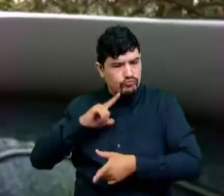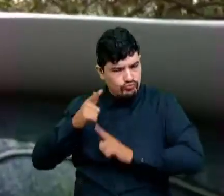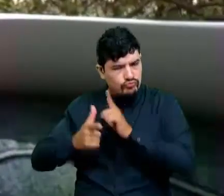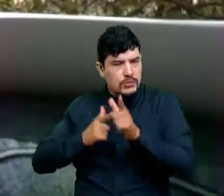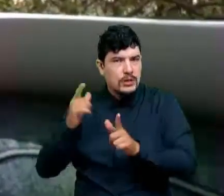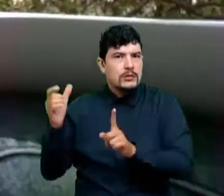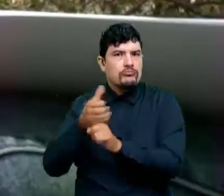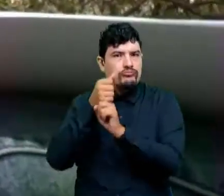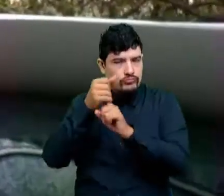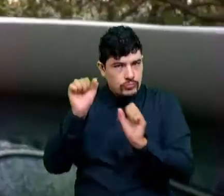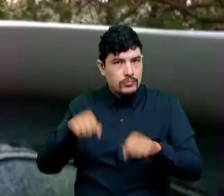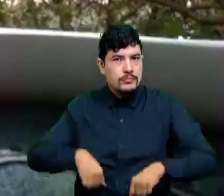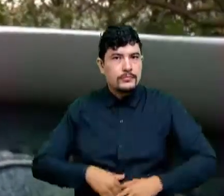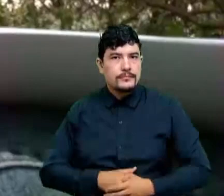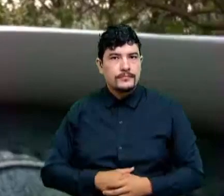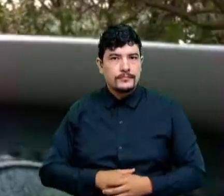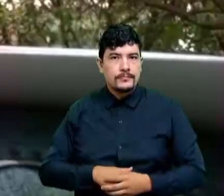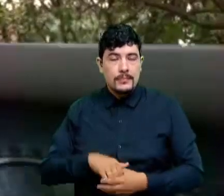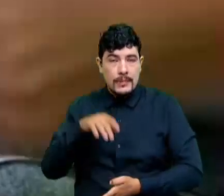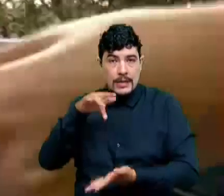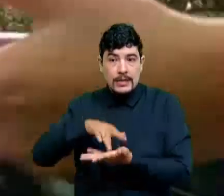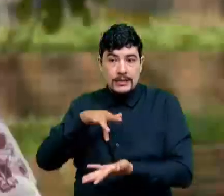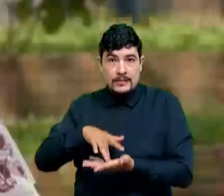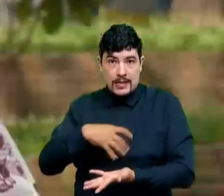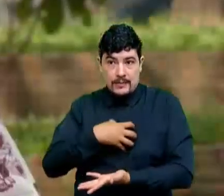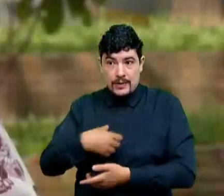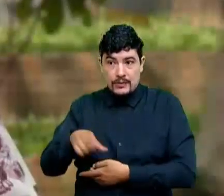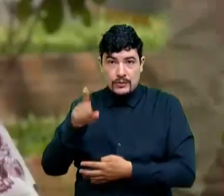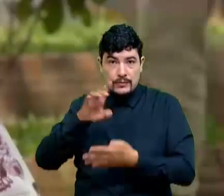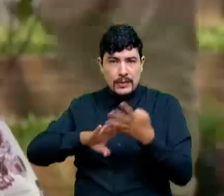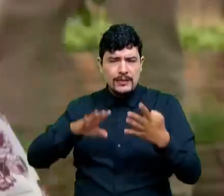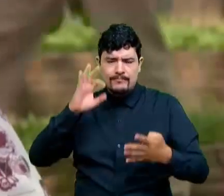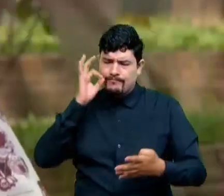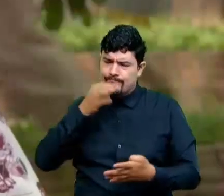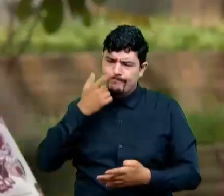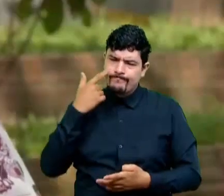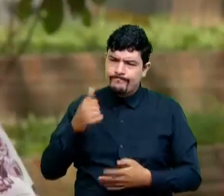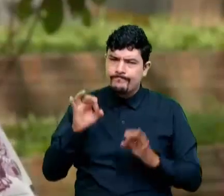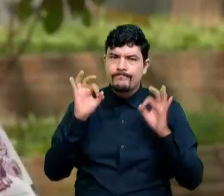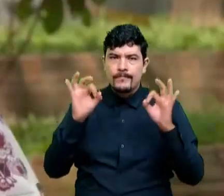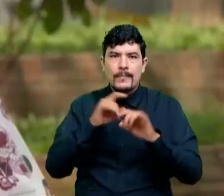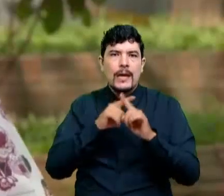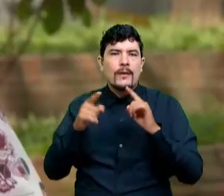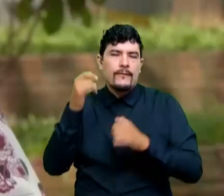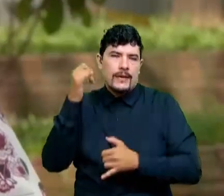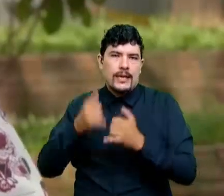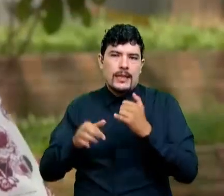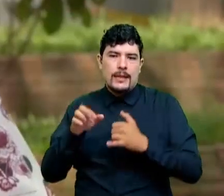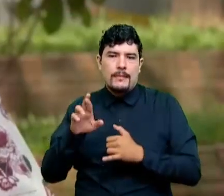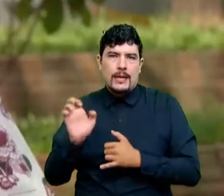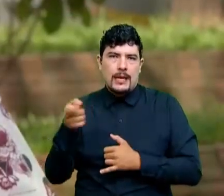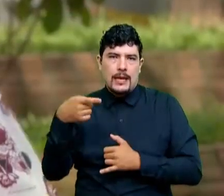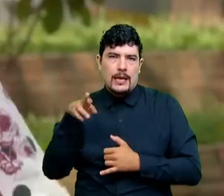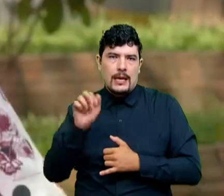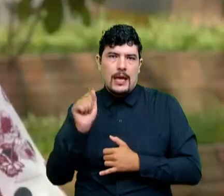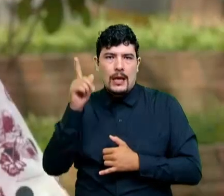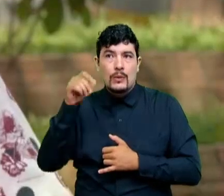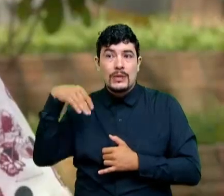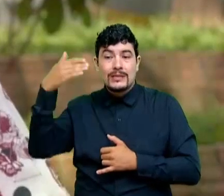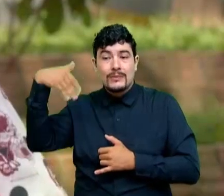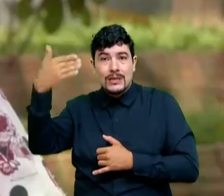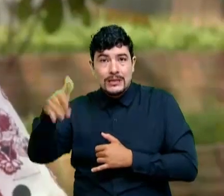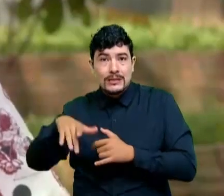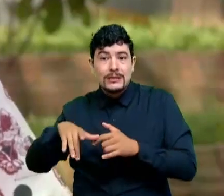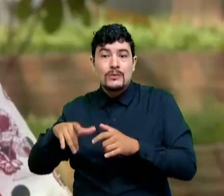Las Olimpiadas Matemáticas en general son muy ricas, pero pues terminan en pregrado, no hay en posgrado. Lo que